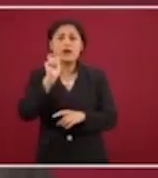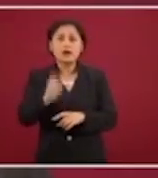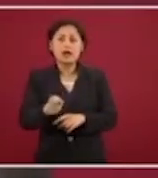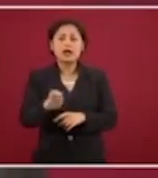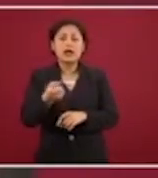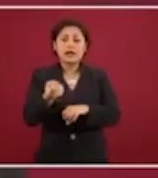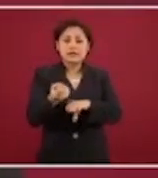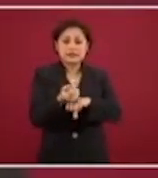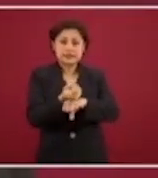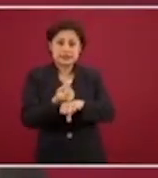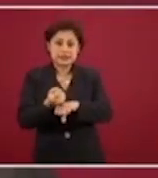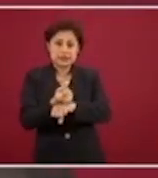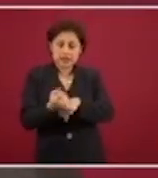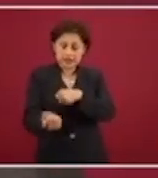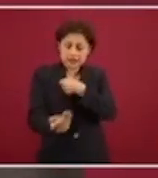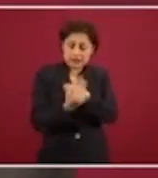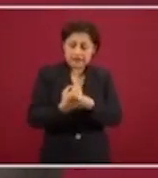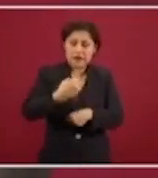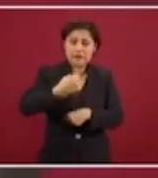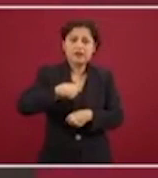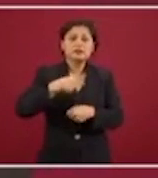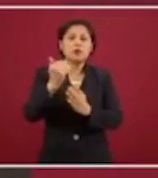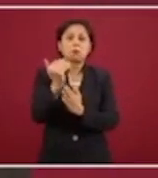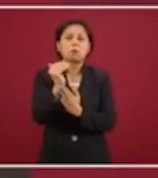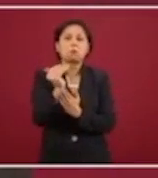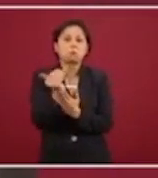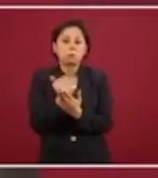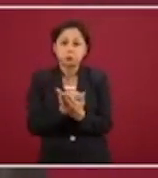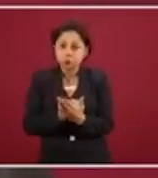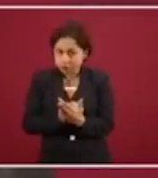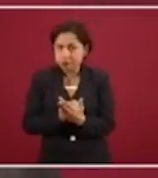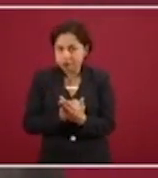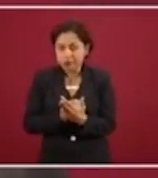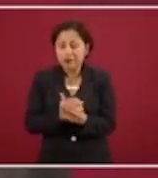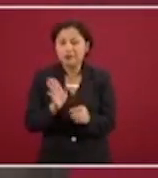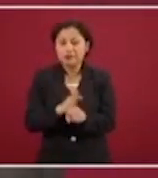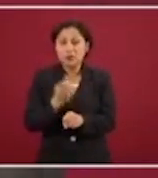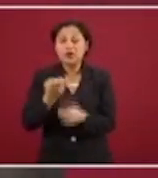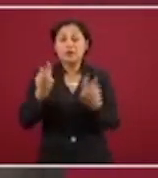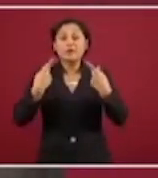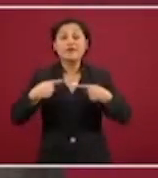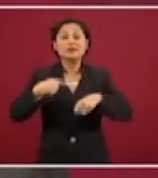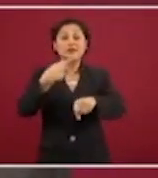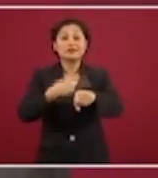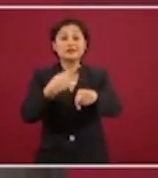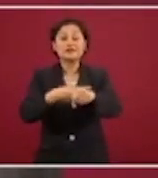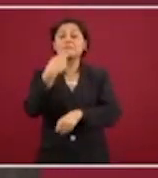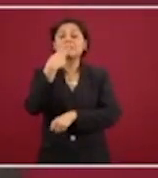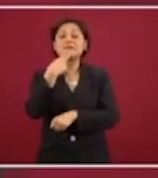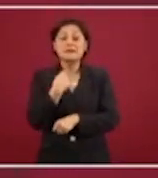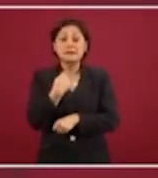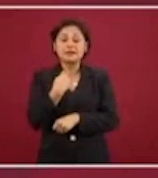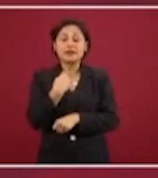de defensas del organismo. Y esto lo que hace es que las personas con diabetes tengan una susceptibilidad mayor